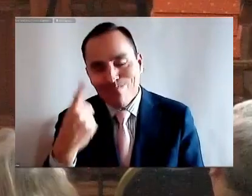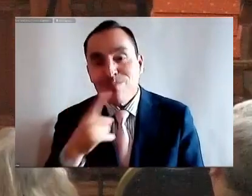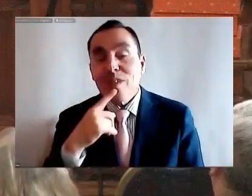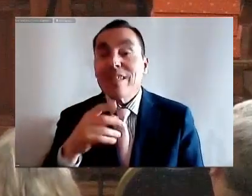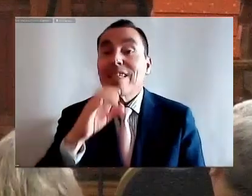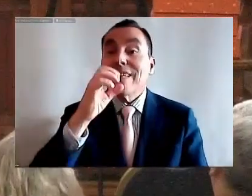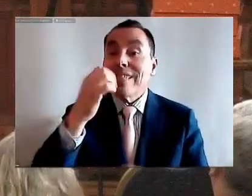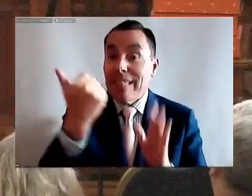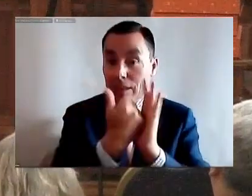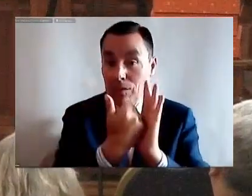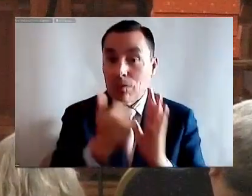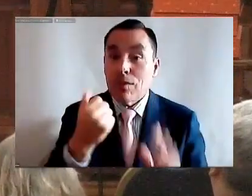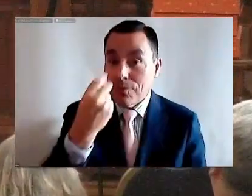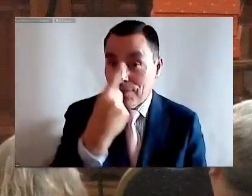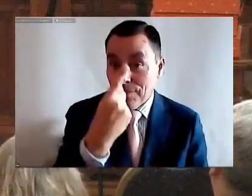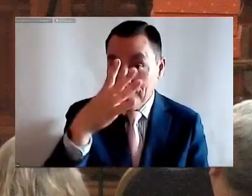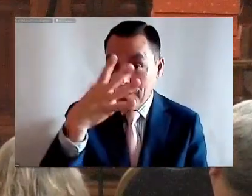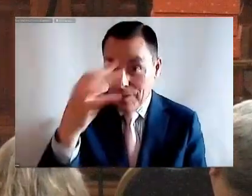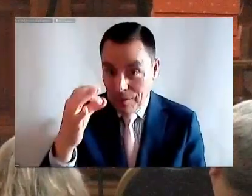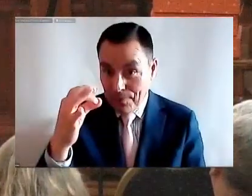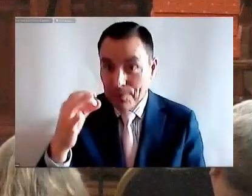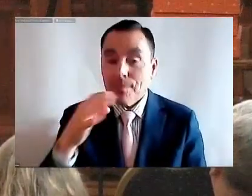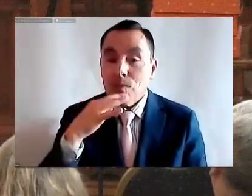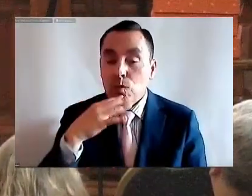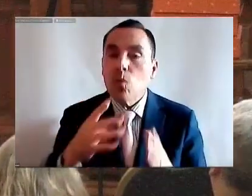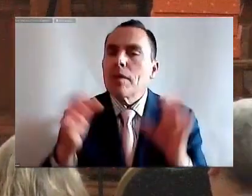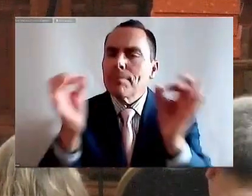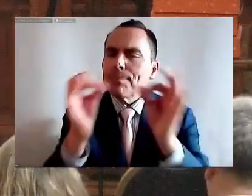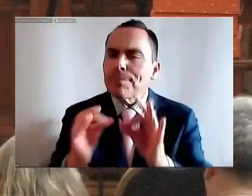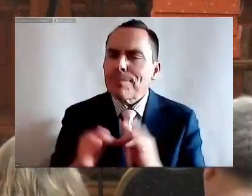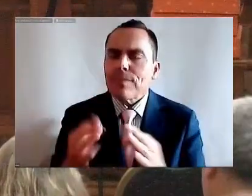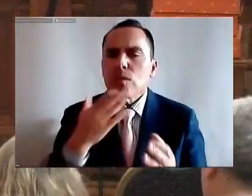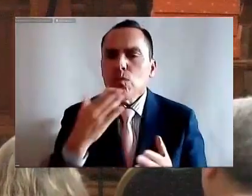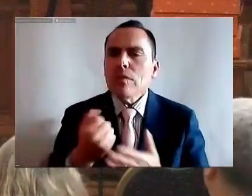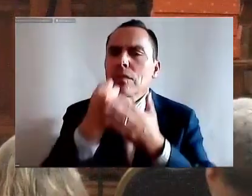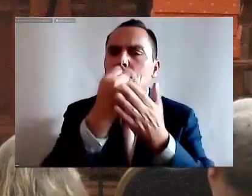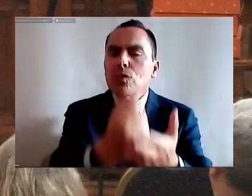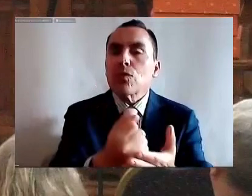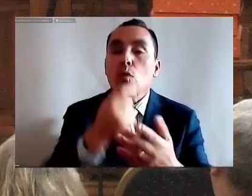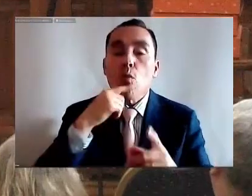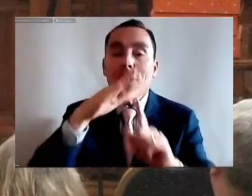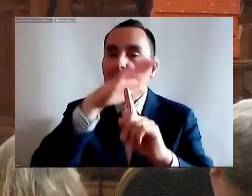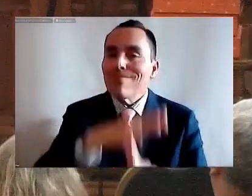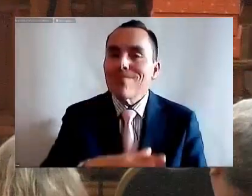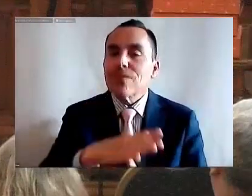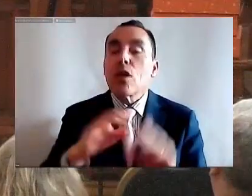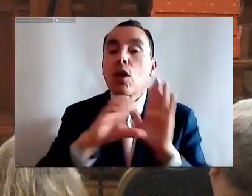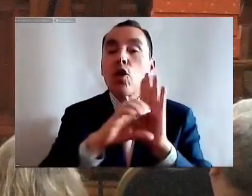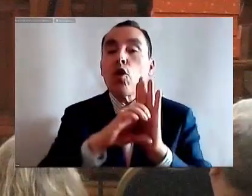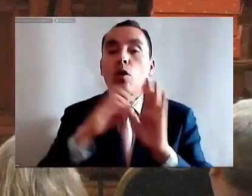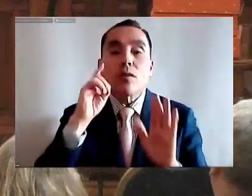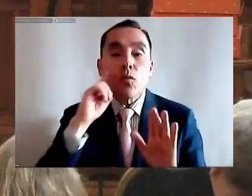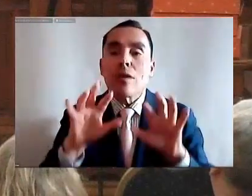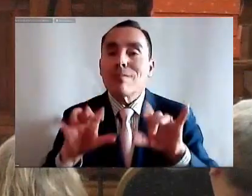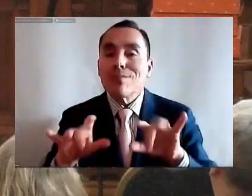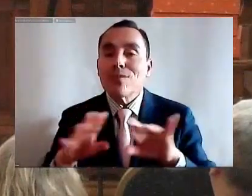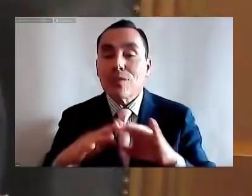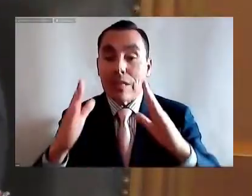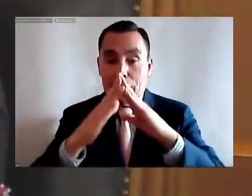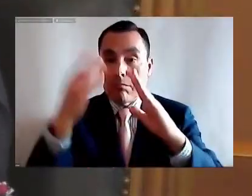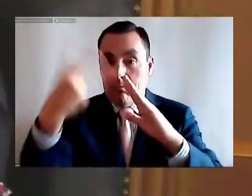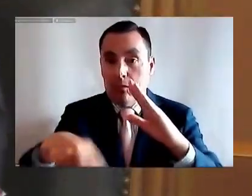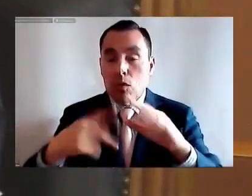está referido tratando de solventar un poco las discriminaciones del código en materia de administración de bienes de la sociedad